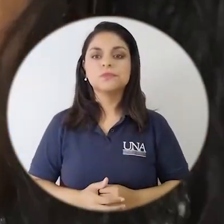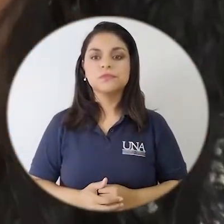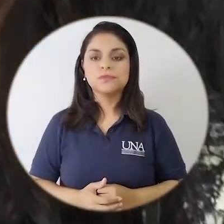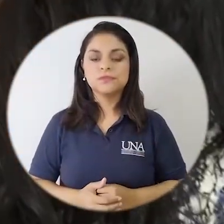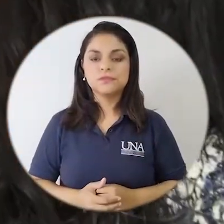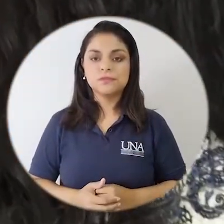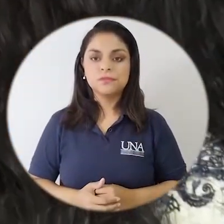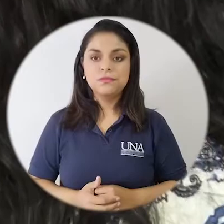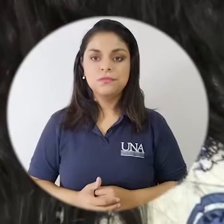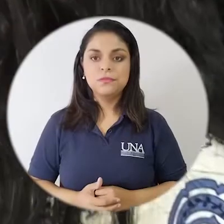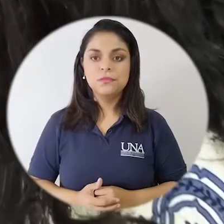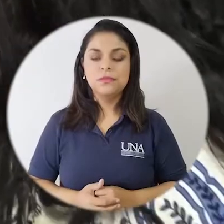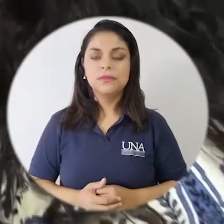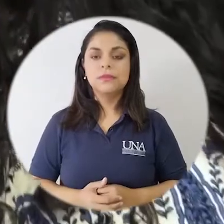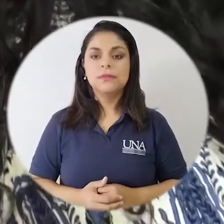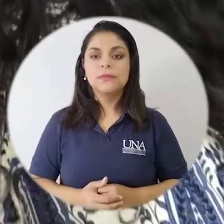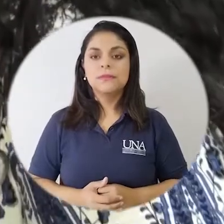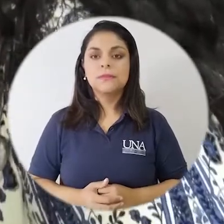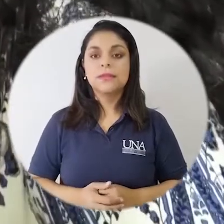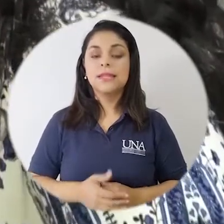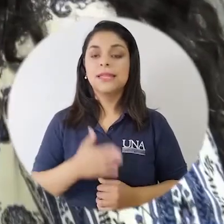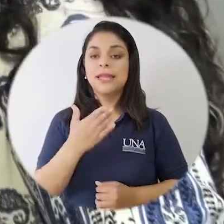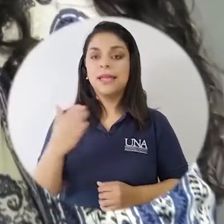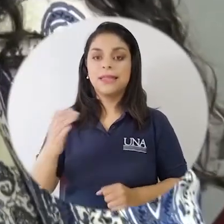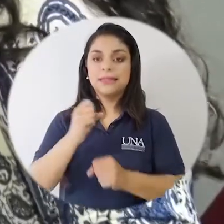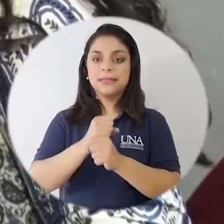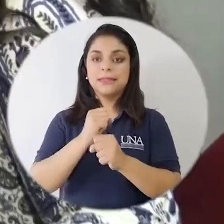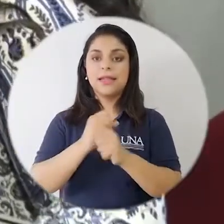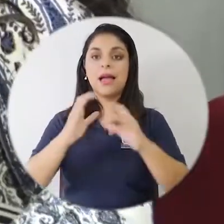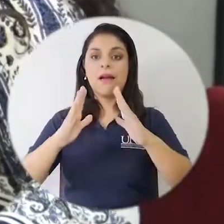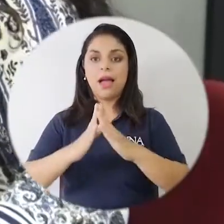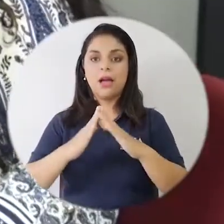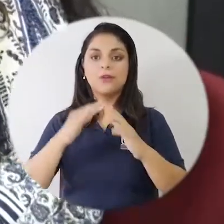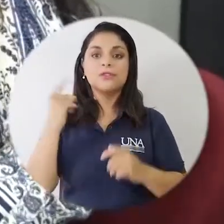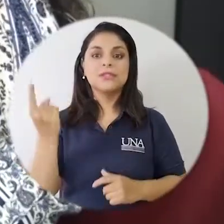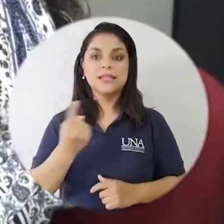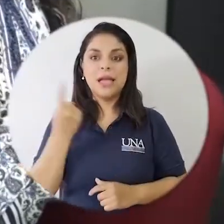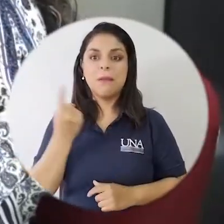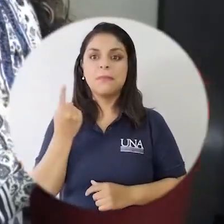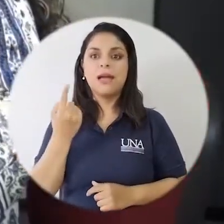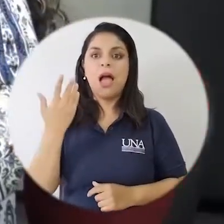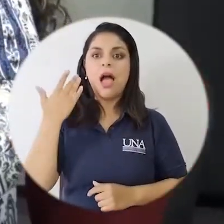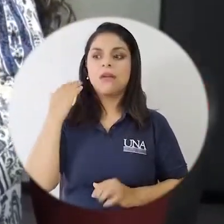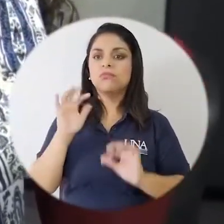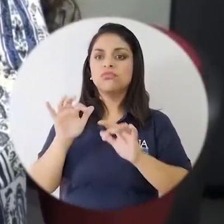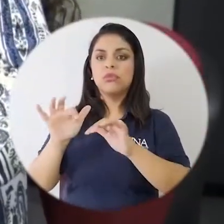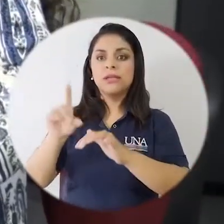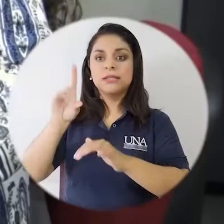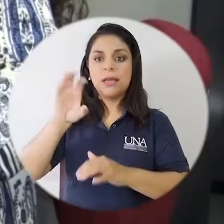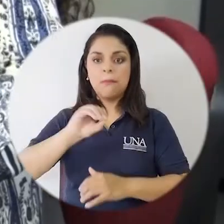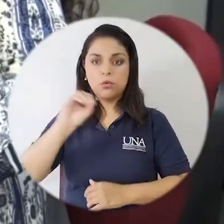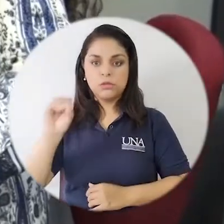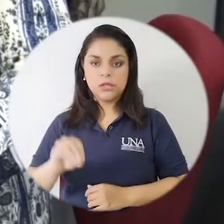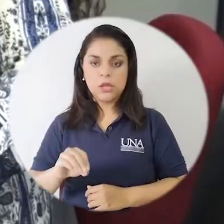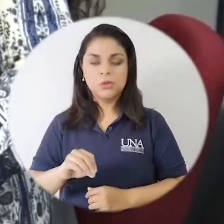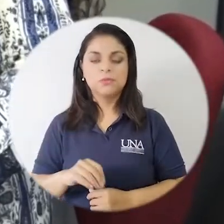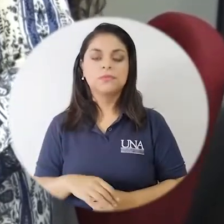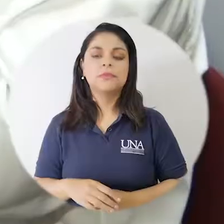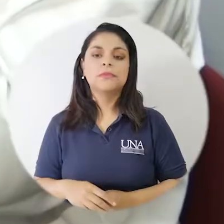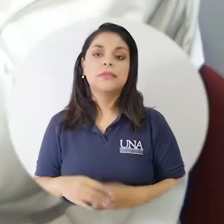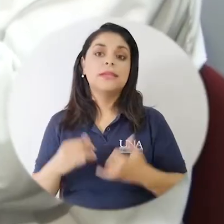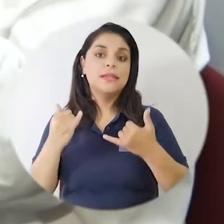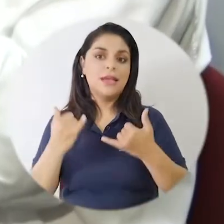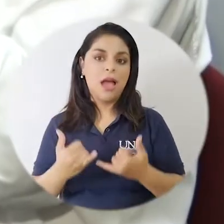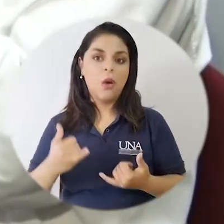empresas que teletrabajaron siempre, digamos, fueron al 100%,